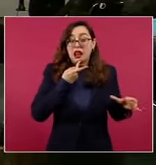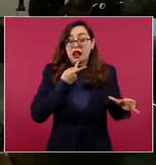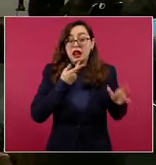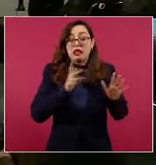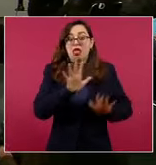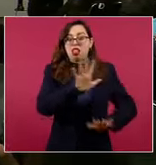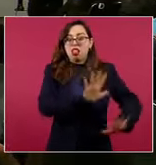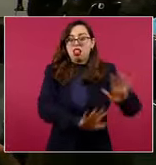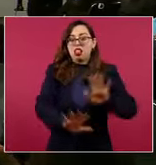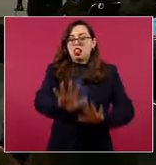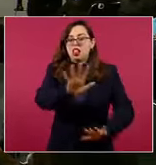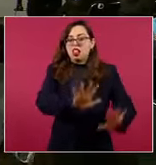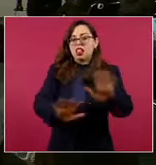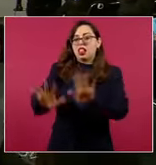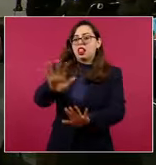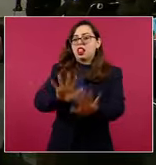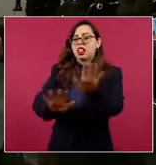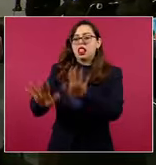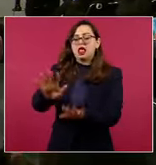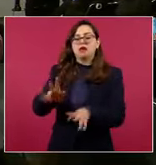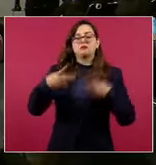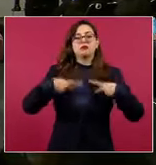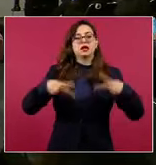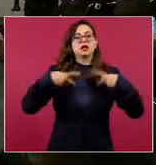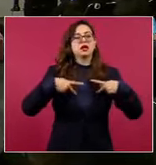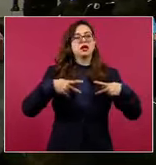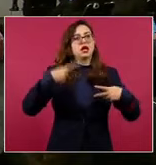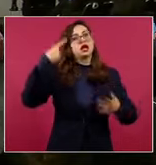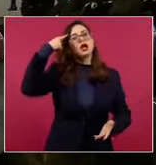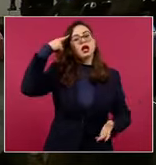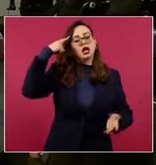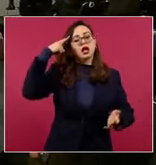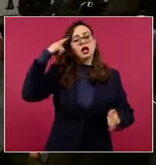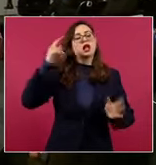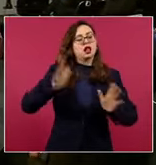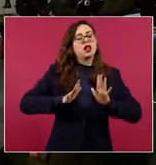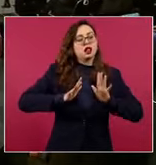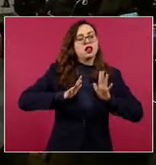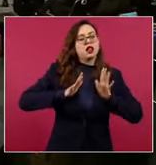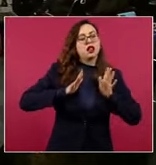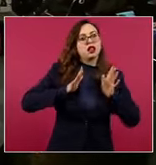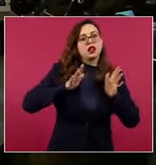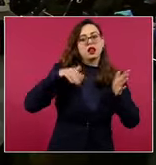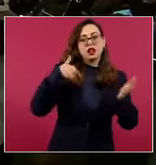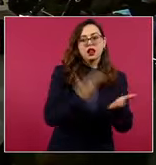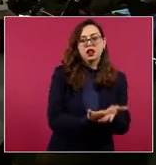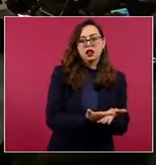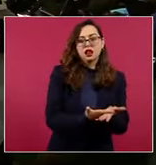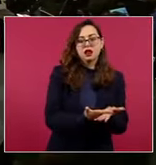ser que hay quienes sigan pensando en lo mismo. Era como lo otro, la mentira